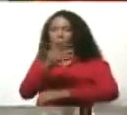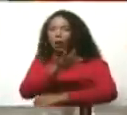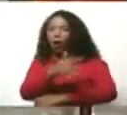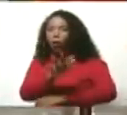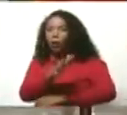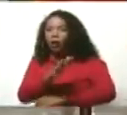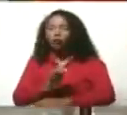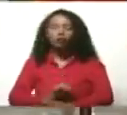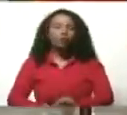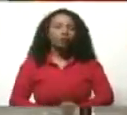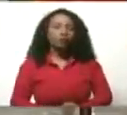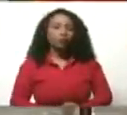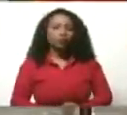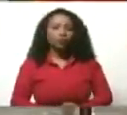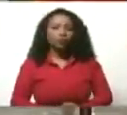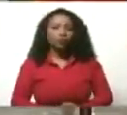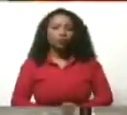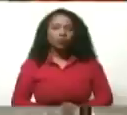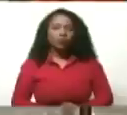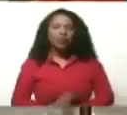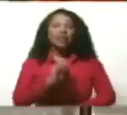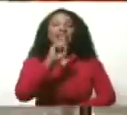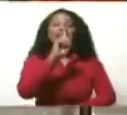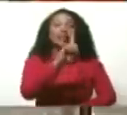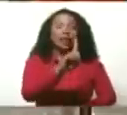aproximadamente más de